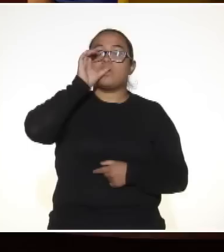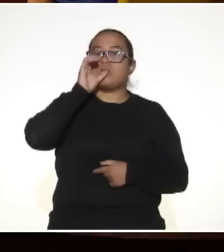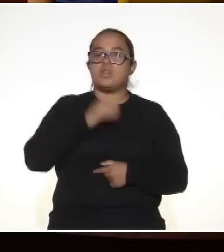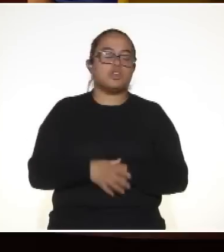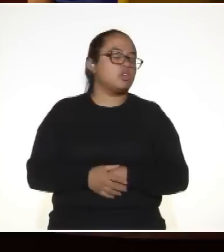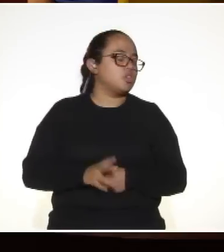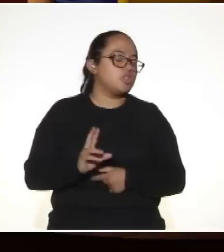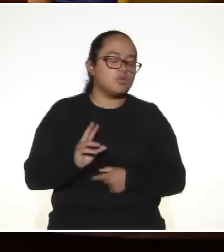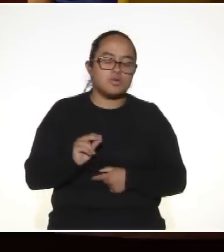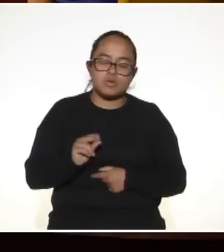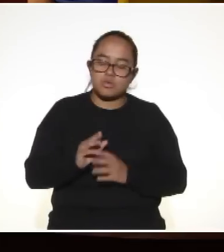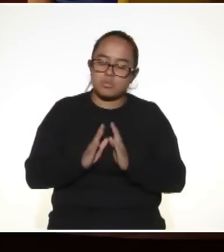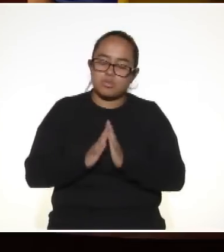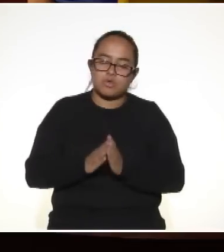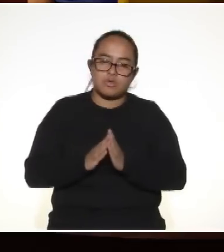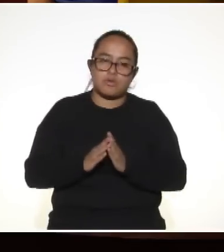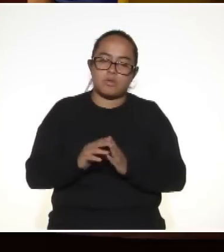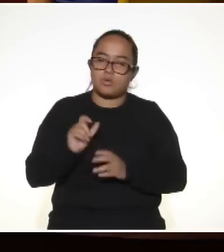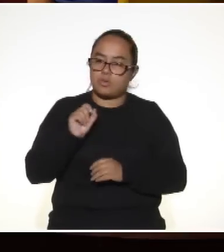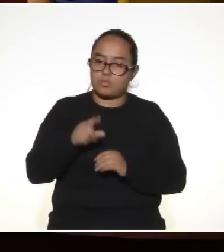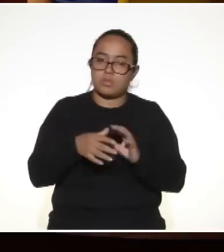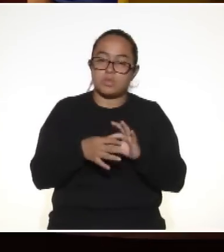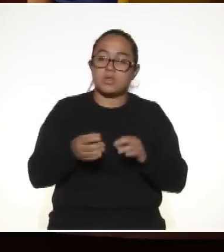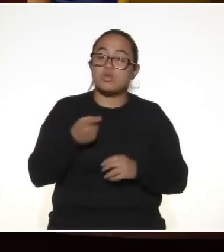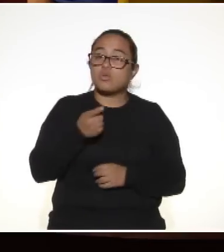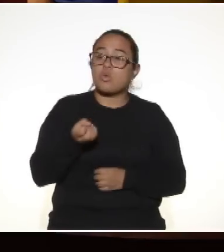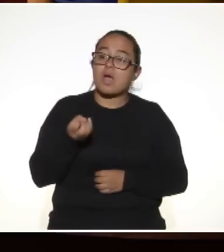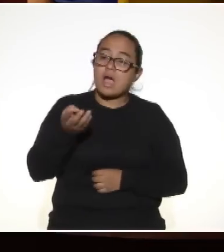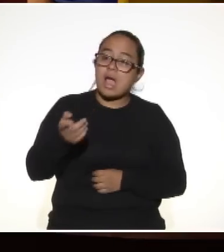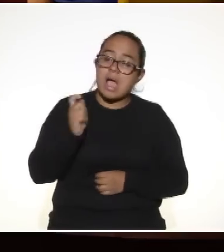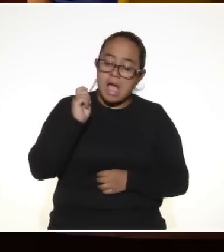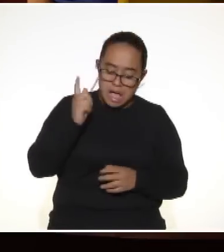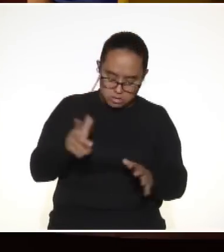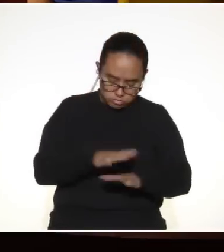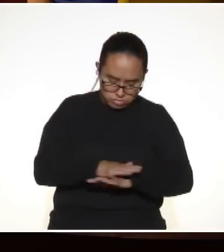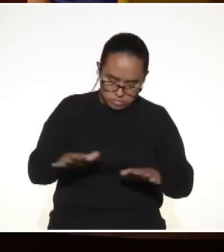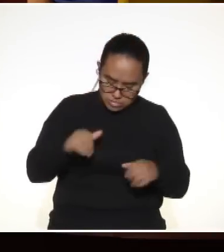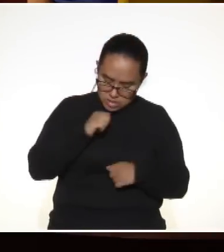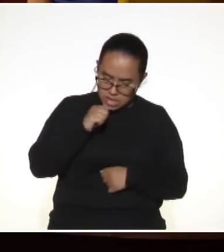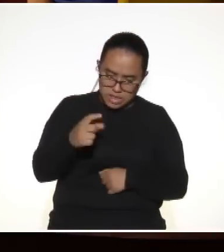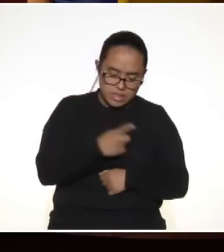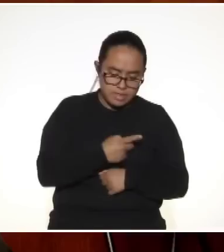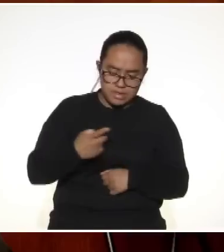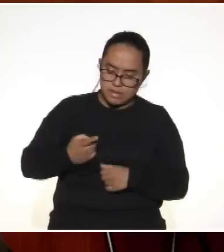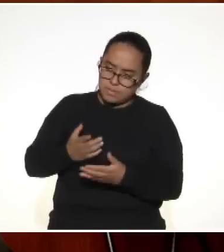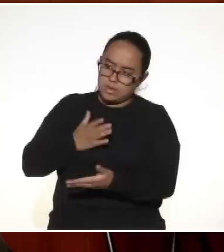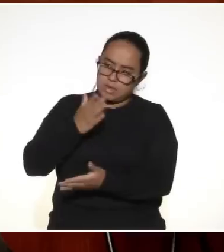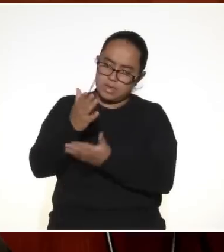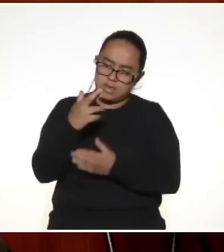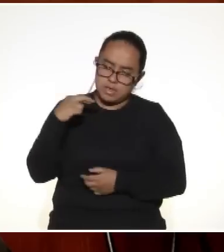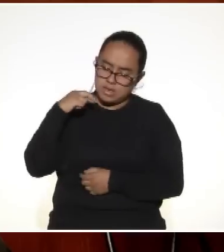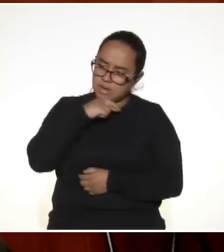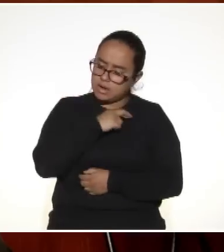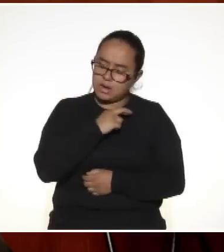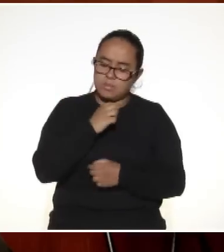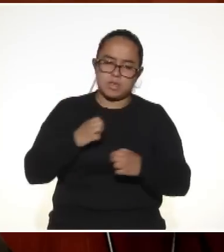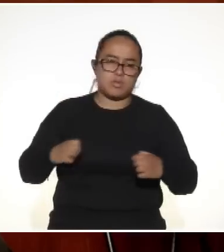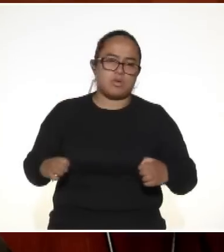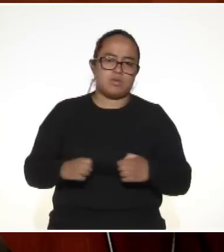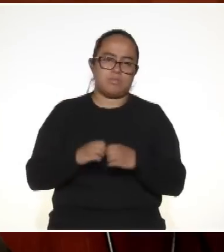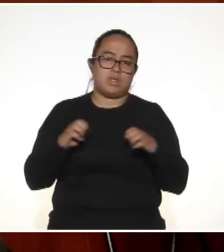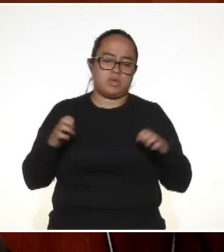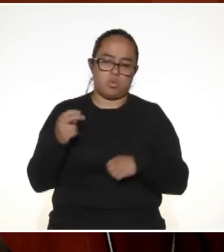al por hospital. favor. No. Justo reforzando Lo esto, no darle absolutamente nada e irnos directamente al servicio de emergencias. Y si